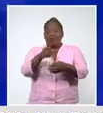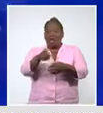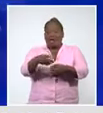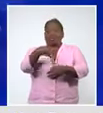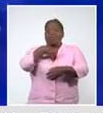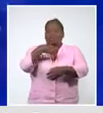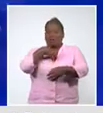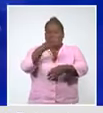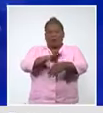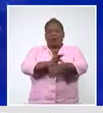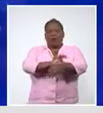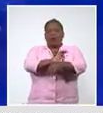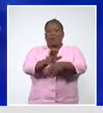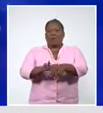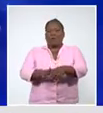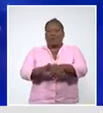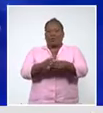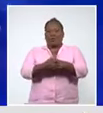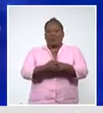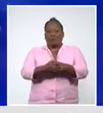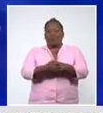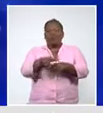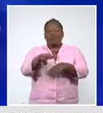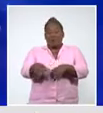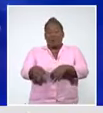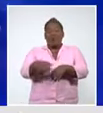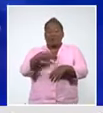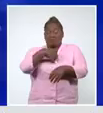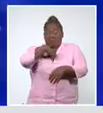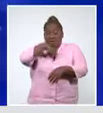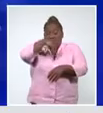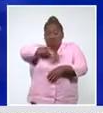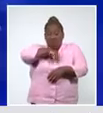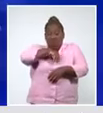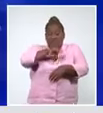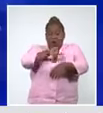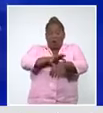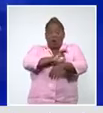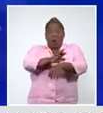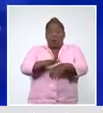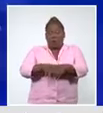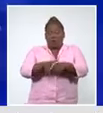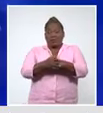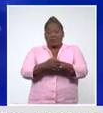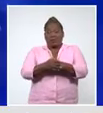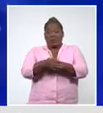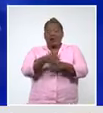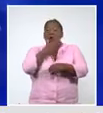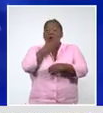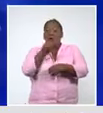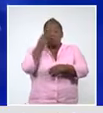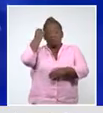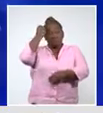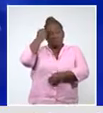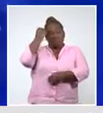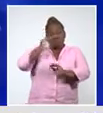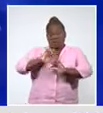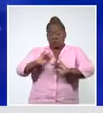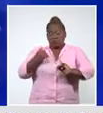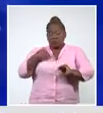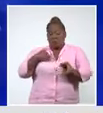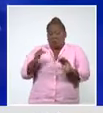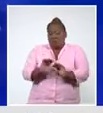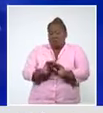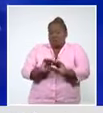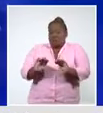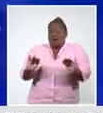la COVID-19, que han sido infectados por la COVID-19, existe la creencia en algunos que porque ya tuvieron la